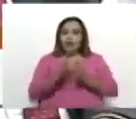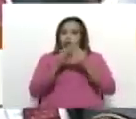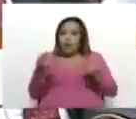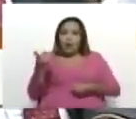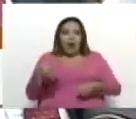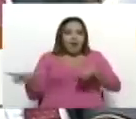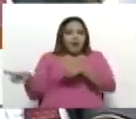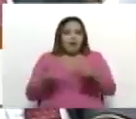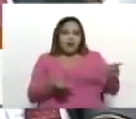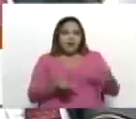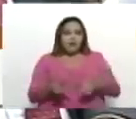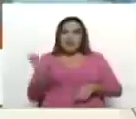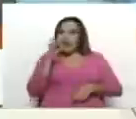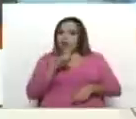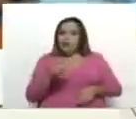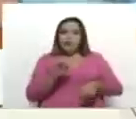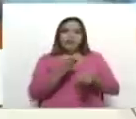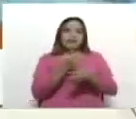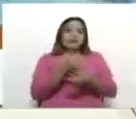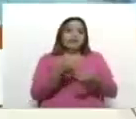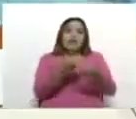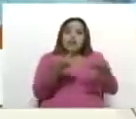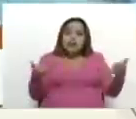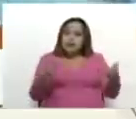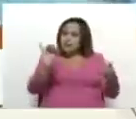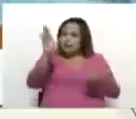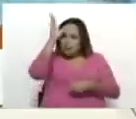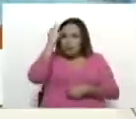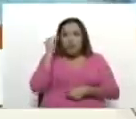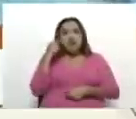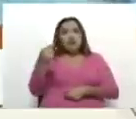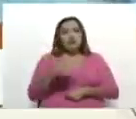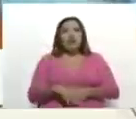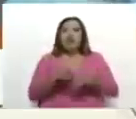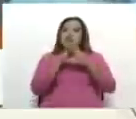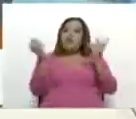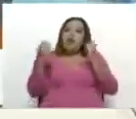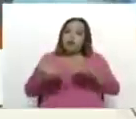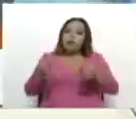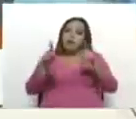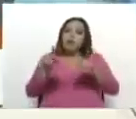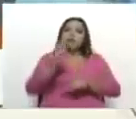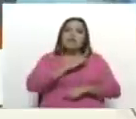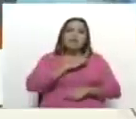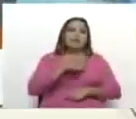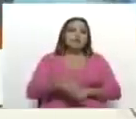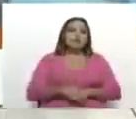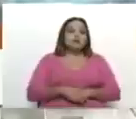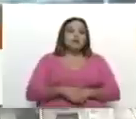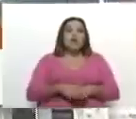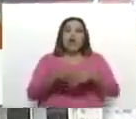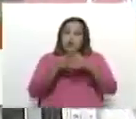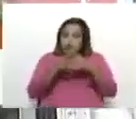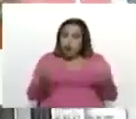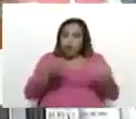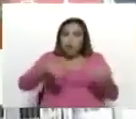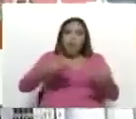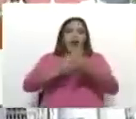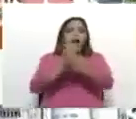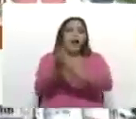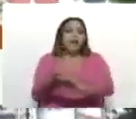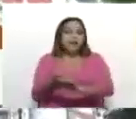dispuesto para no tener ningún tipo de Límite el mismo Trump lo dijo todas las opciones las tenemos todas las opciones de destrucción